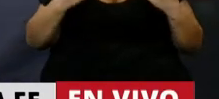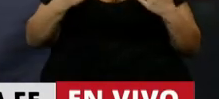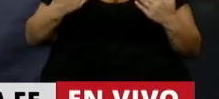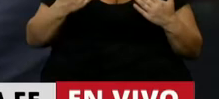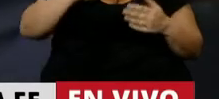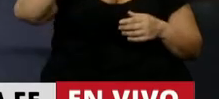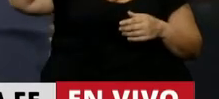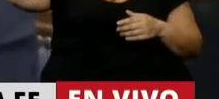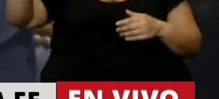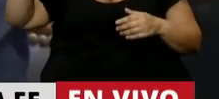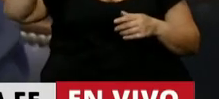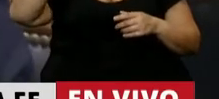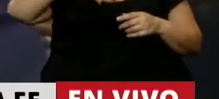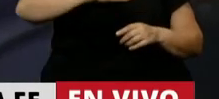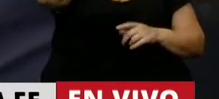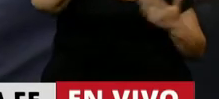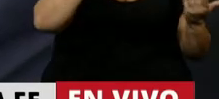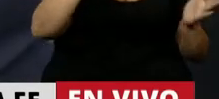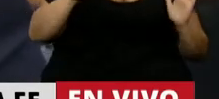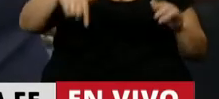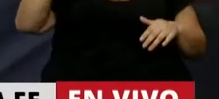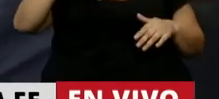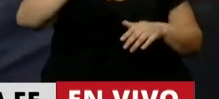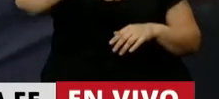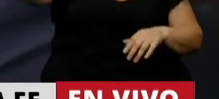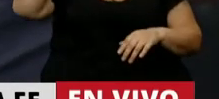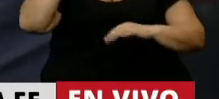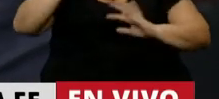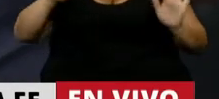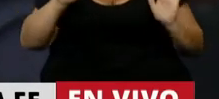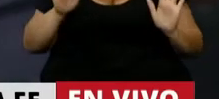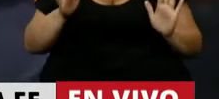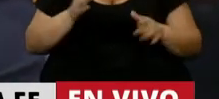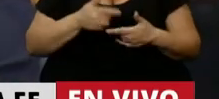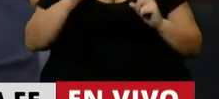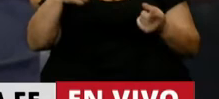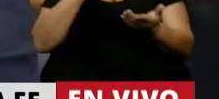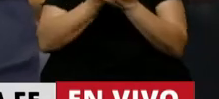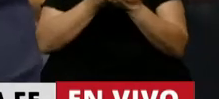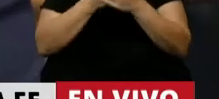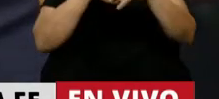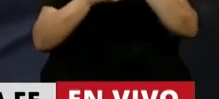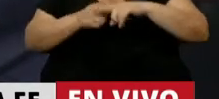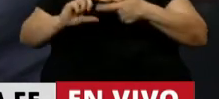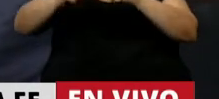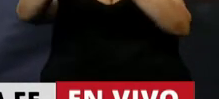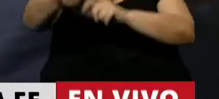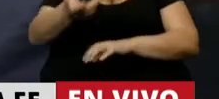pueda ganar a la inflación en una Argentina inflacionada. También proponíamos nuestra fórmula de